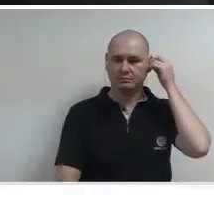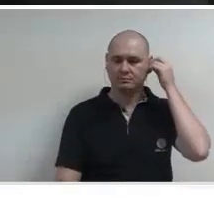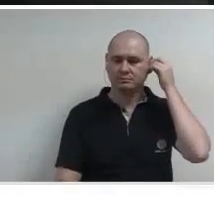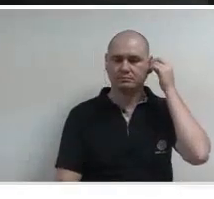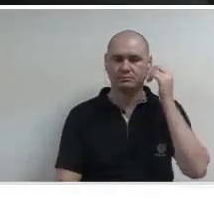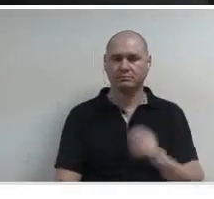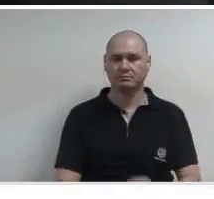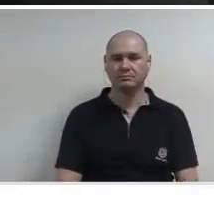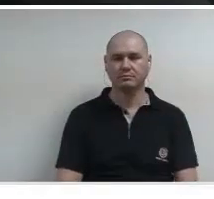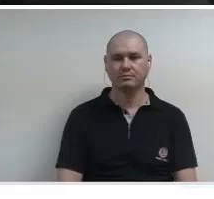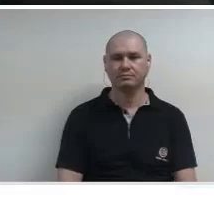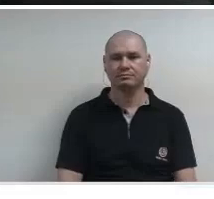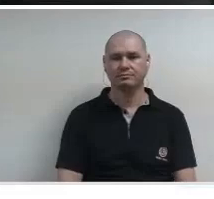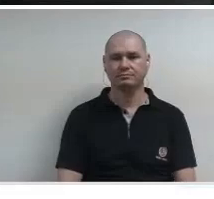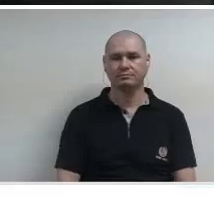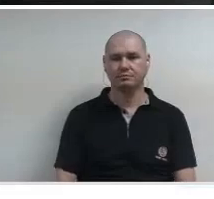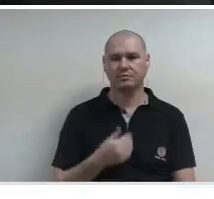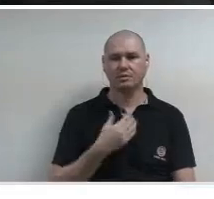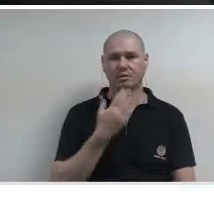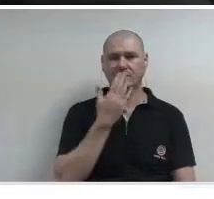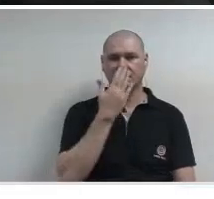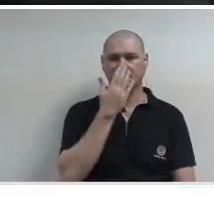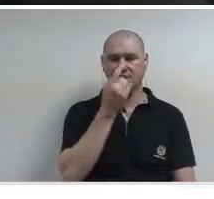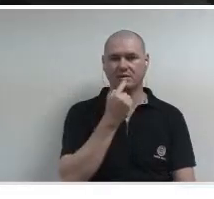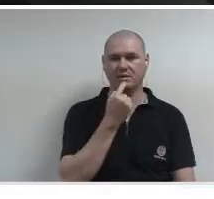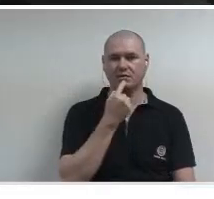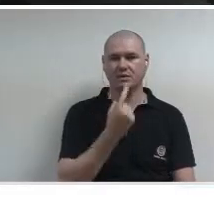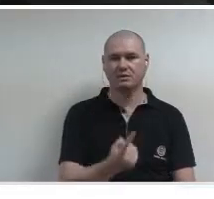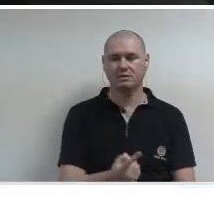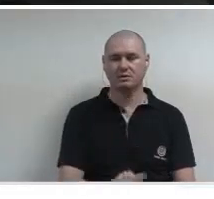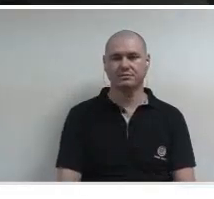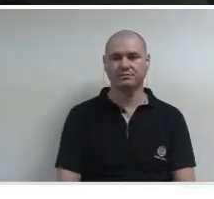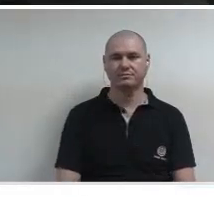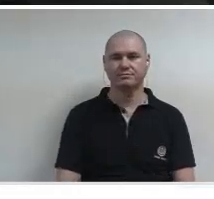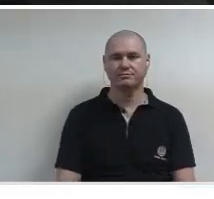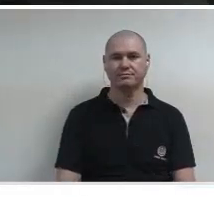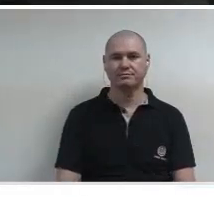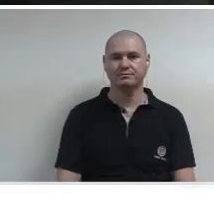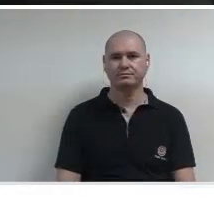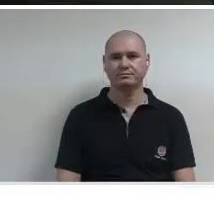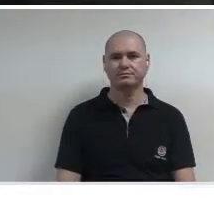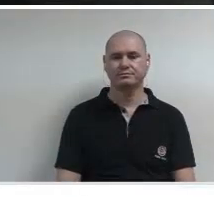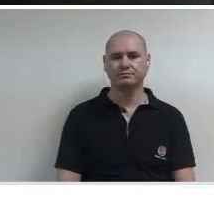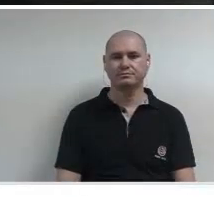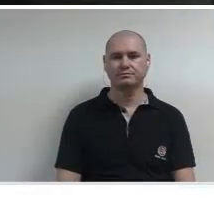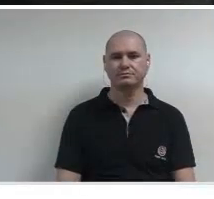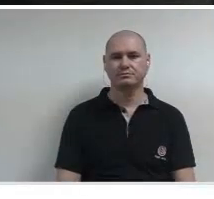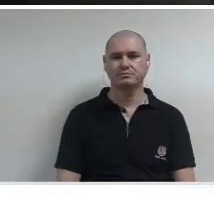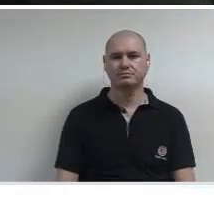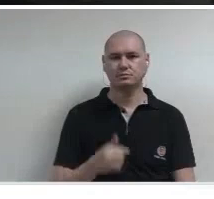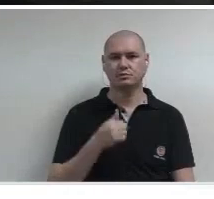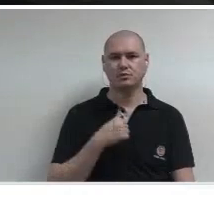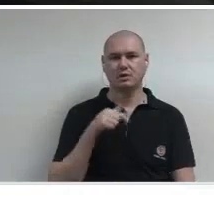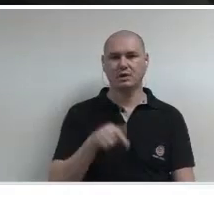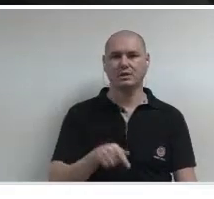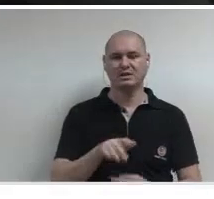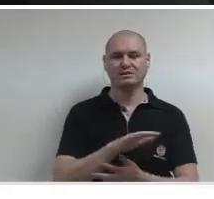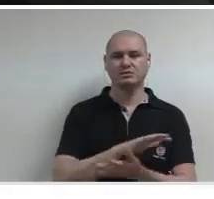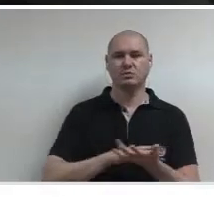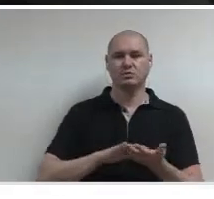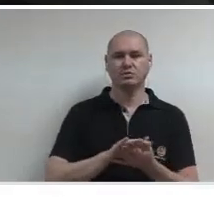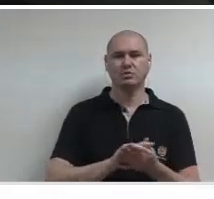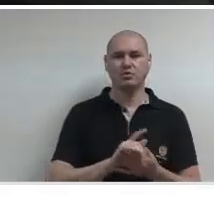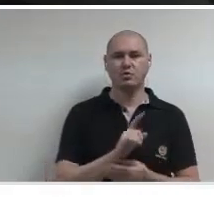Pues para mí tiene dudas, ¿no? Con va a llevar a añadir a Moshe, añadecemos, pues va a ser un bebé, va a ser este nombre,